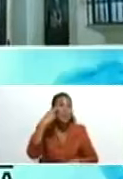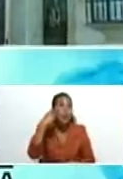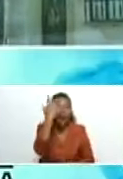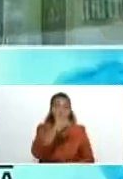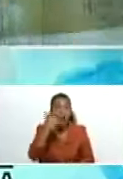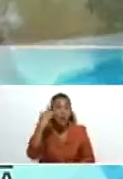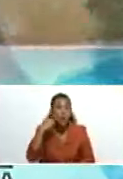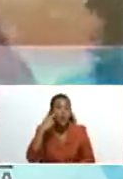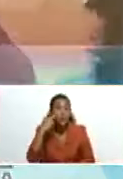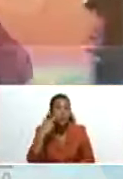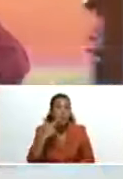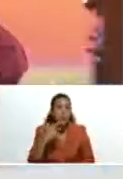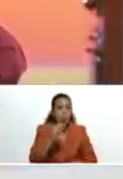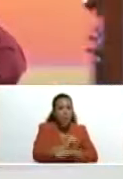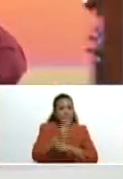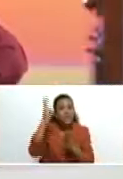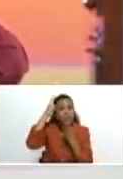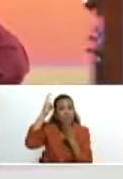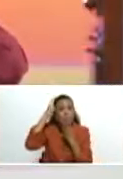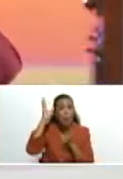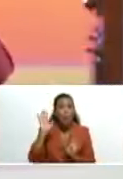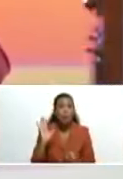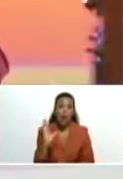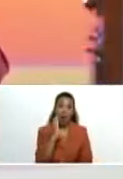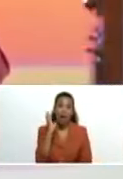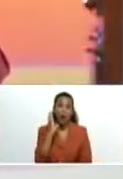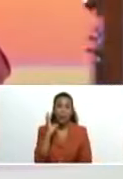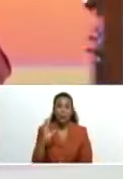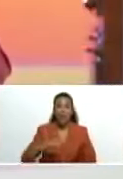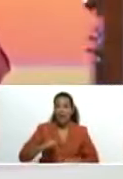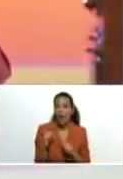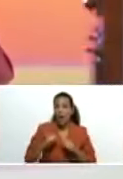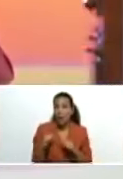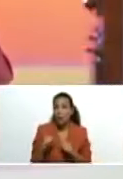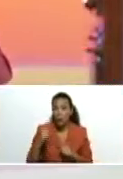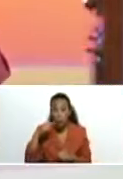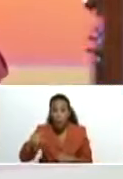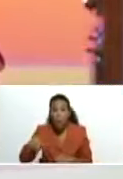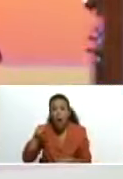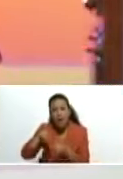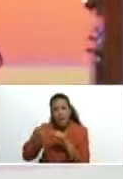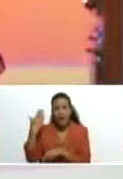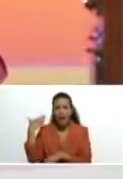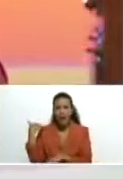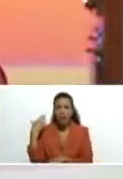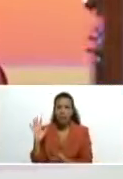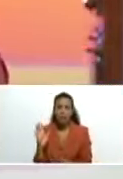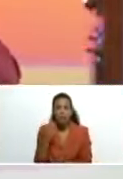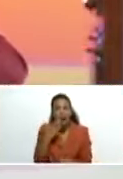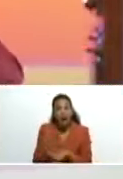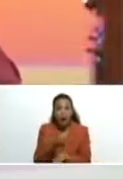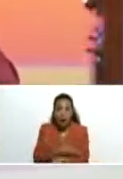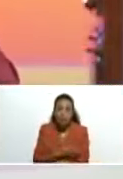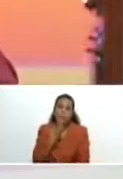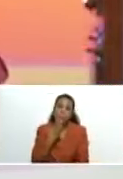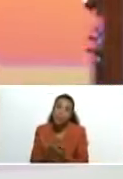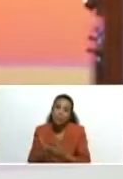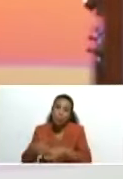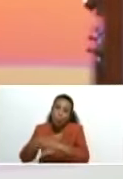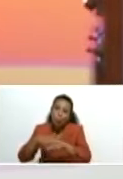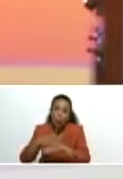esclavos. La serie colombiana que hizo Caracol, que yo critiqué al principio, no la había visto, después pedí perdón,